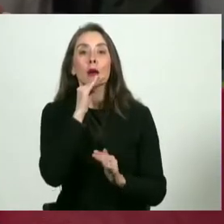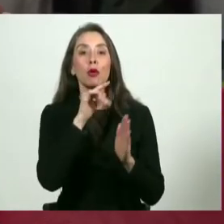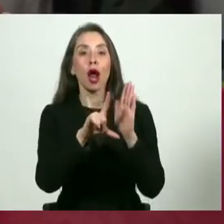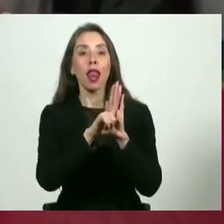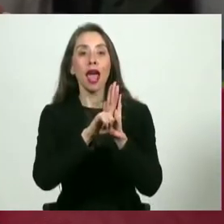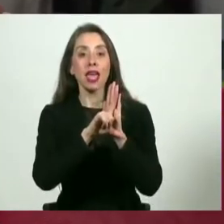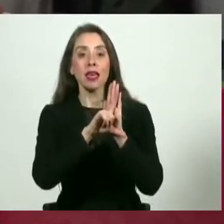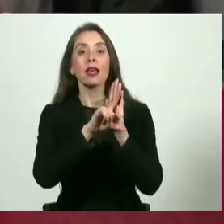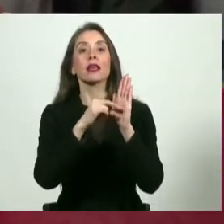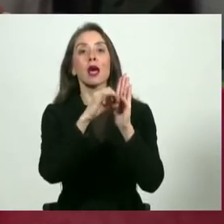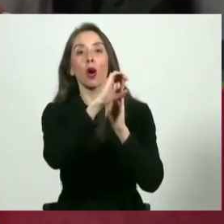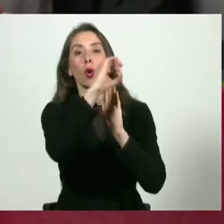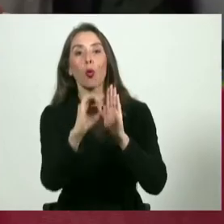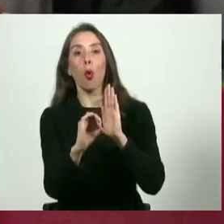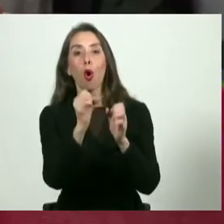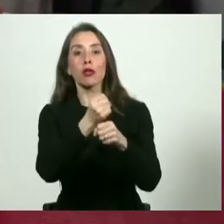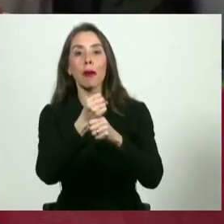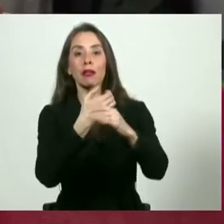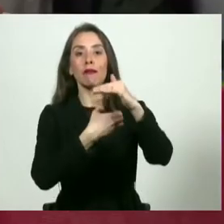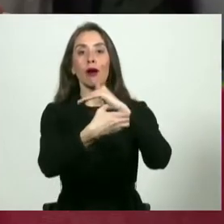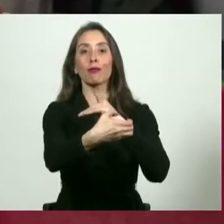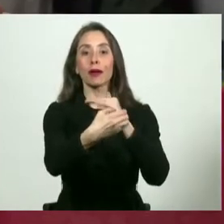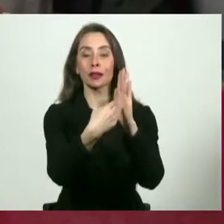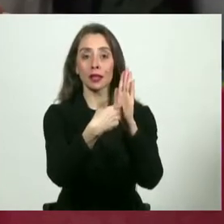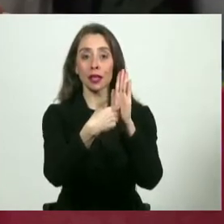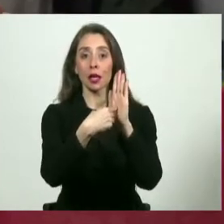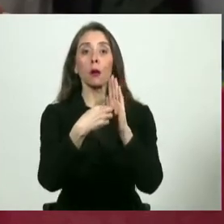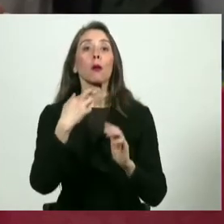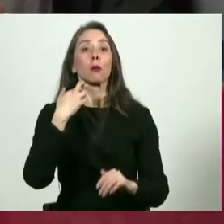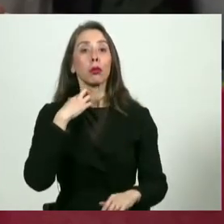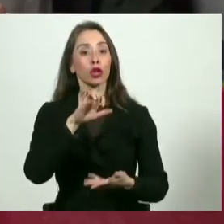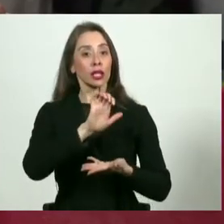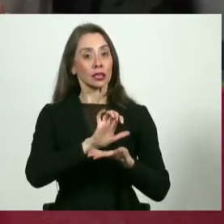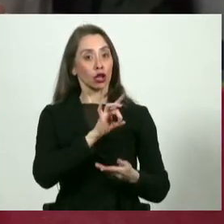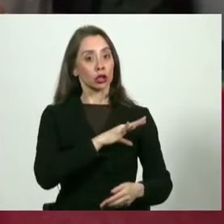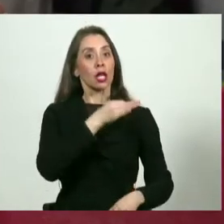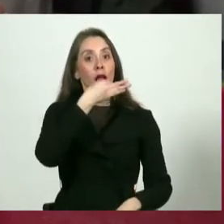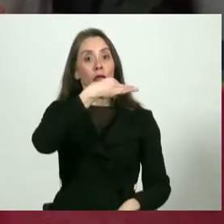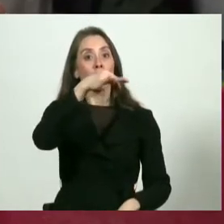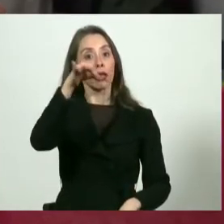reserva legal de empleo, ley de cuota, porque se anunció por el Estado de Chile